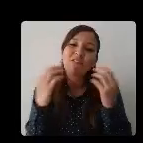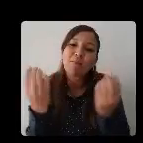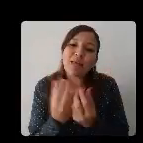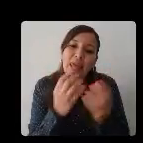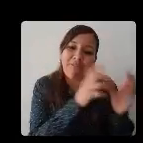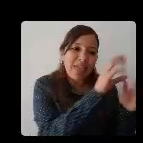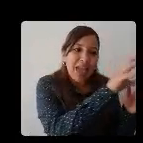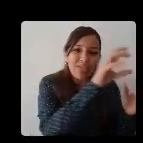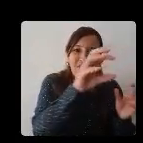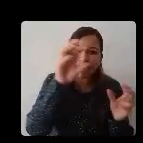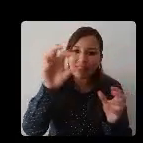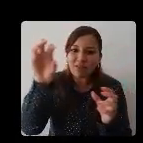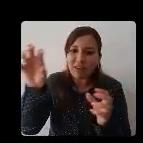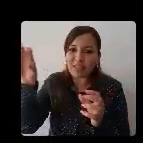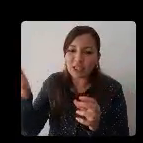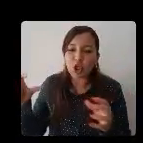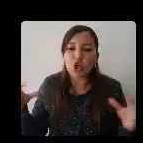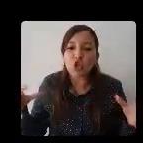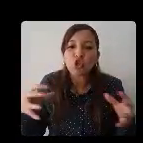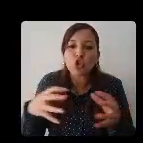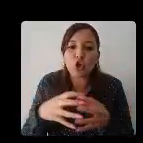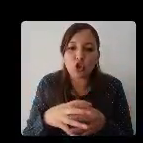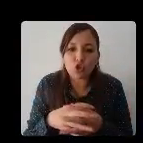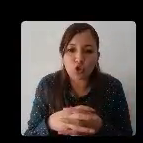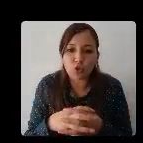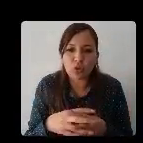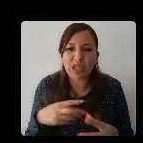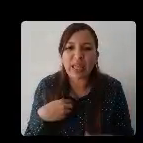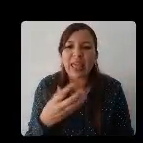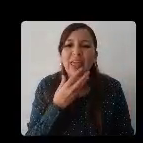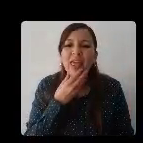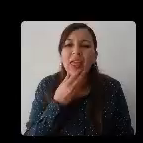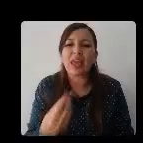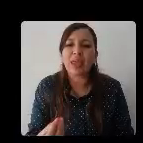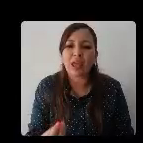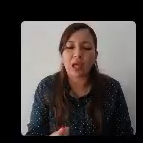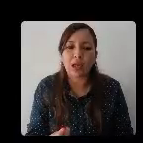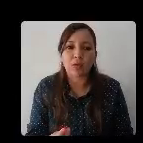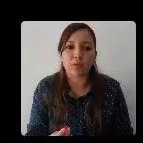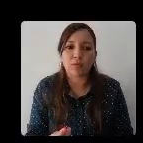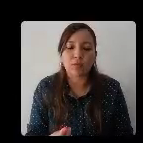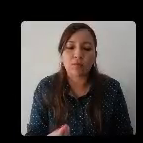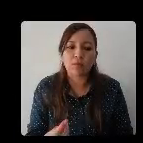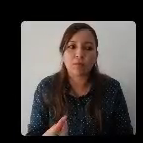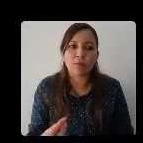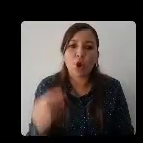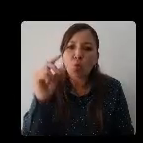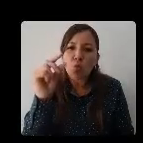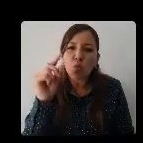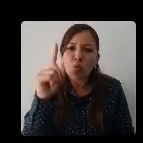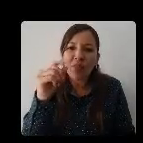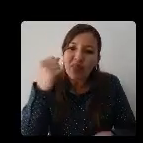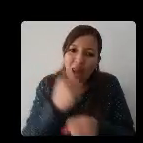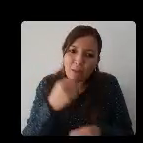hacer ya, aparte de la acción, un pequeño emprendimiento ahí en Tingana para poder trabajar y